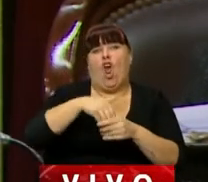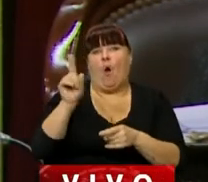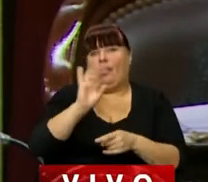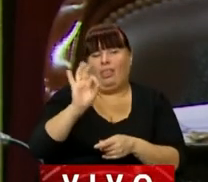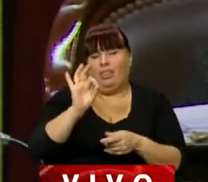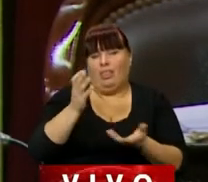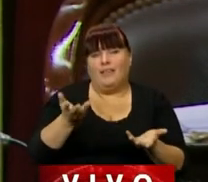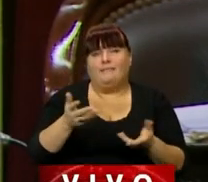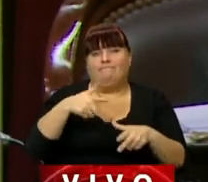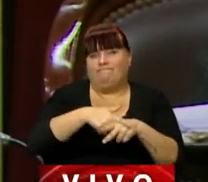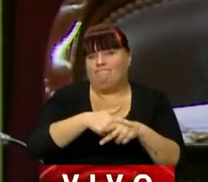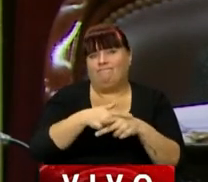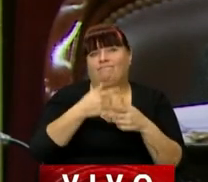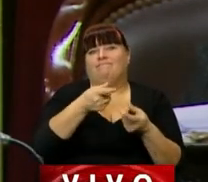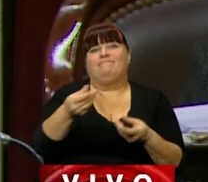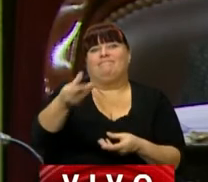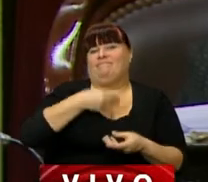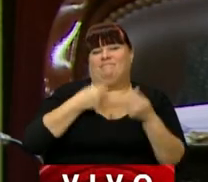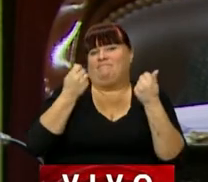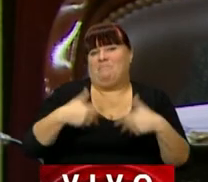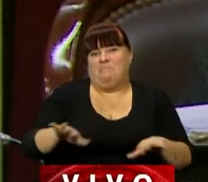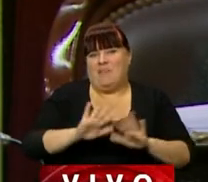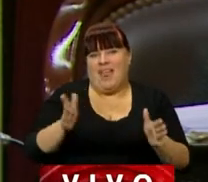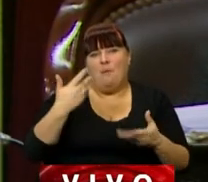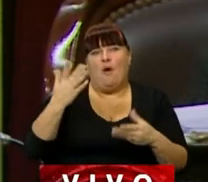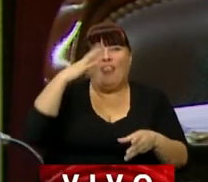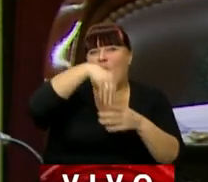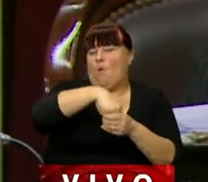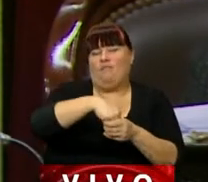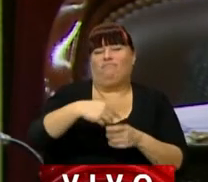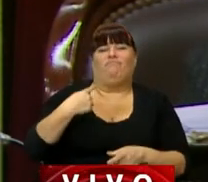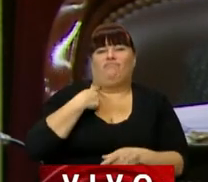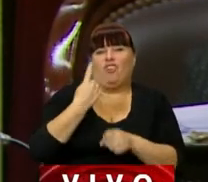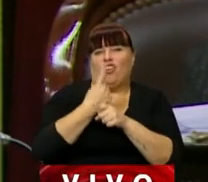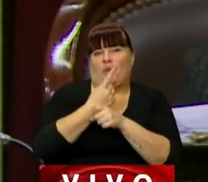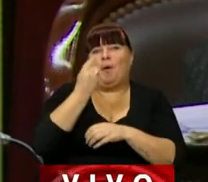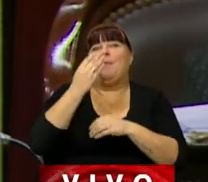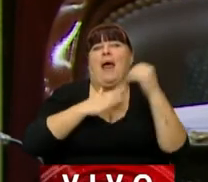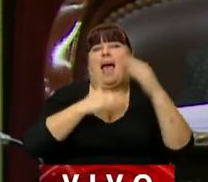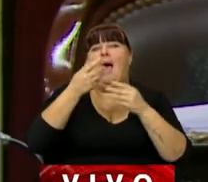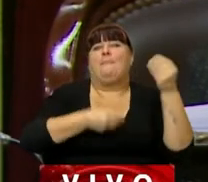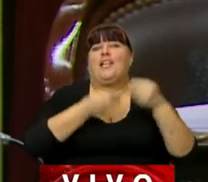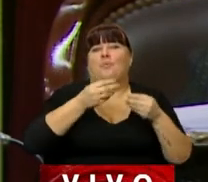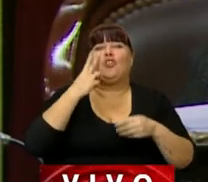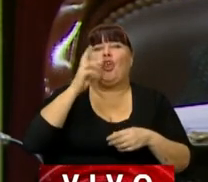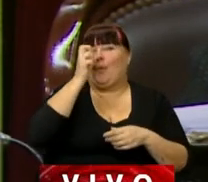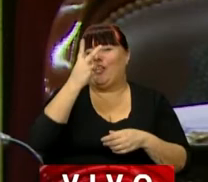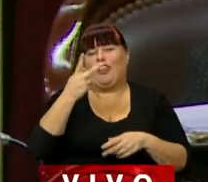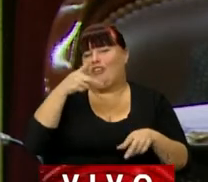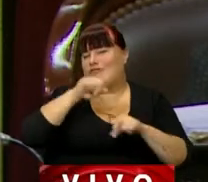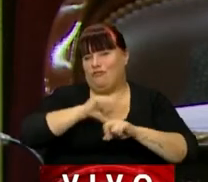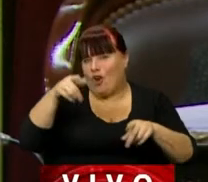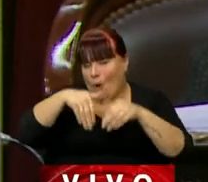votado, perdimos esa posibilidad de que esté dentro del menú de obras del presupuesto